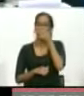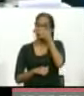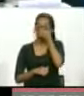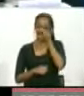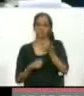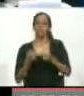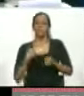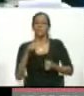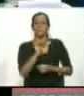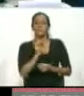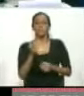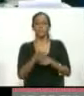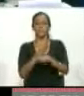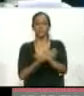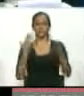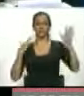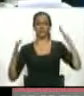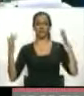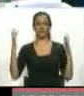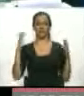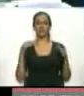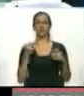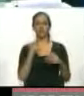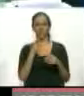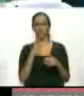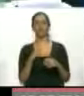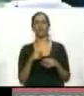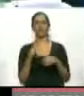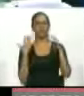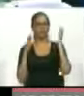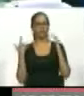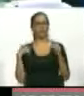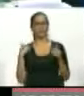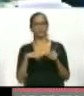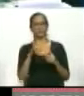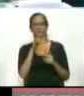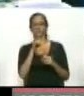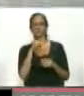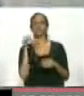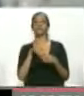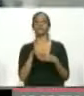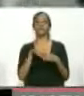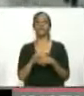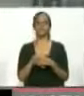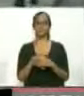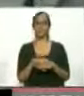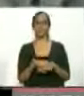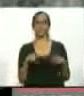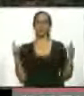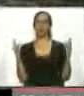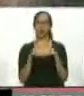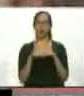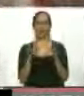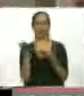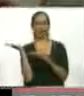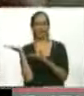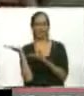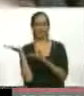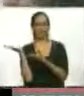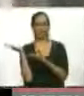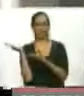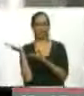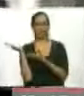ángel le había comentado pues que en los carnavales íbamos a tener noticias noticias electorales no una reunión y tienen ustedes las imágenes